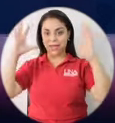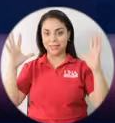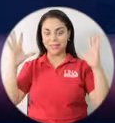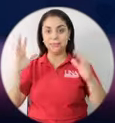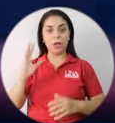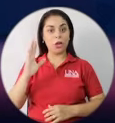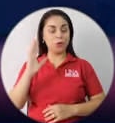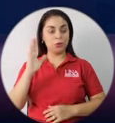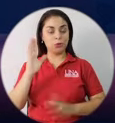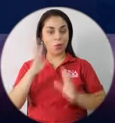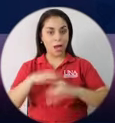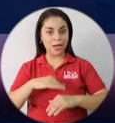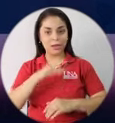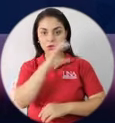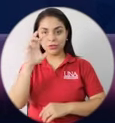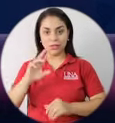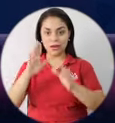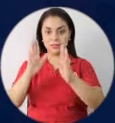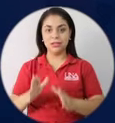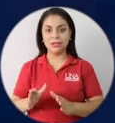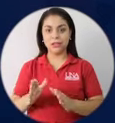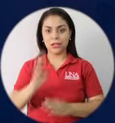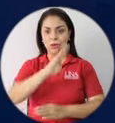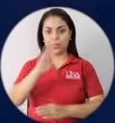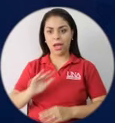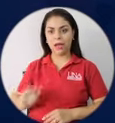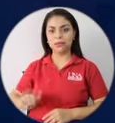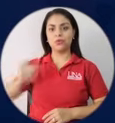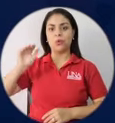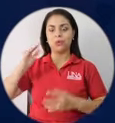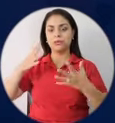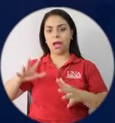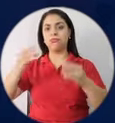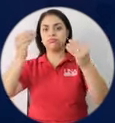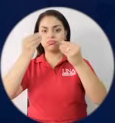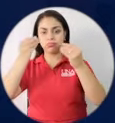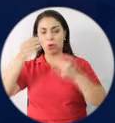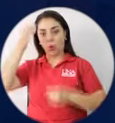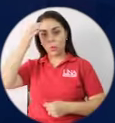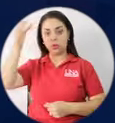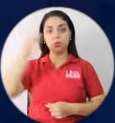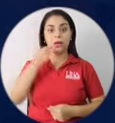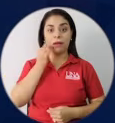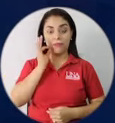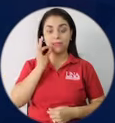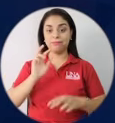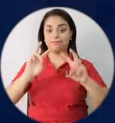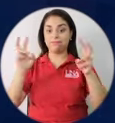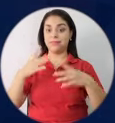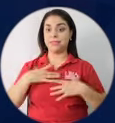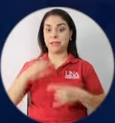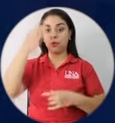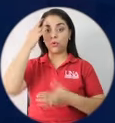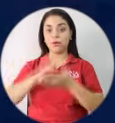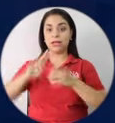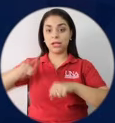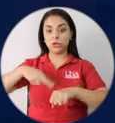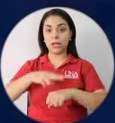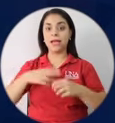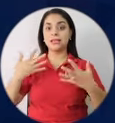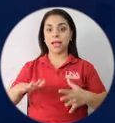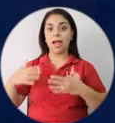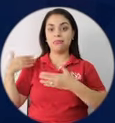hay costarricense que no se haya criado en medio de la cultura del café. Un tema bien interesante, puesto que la Universidad